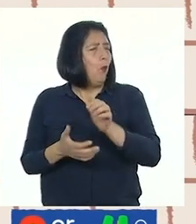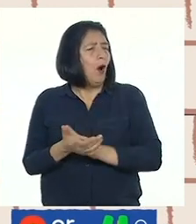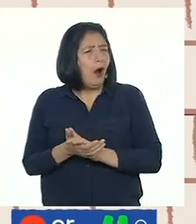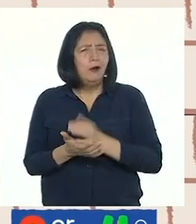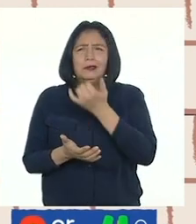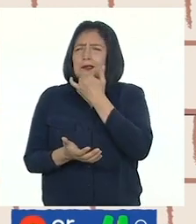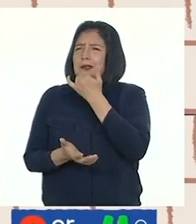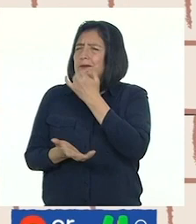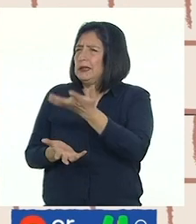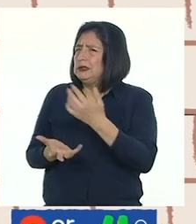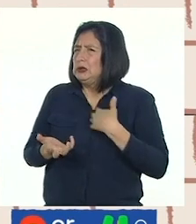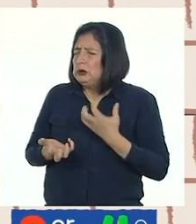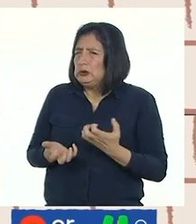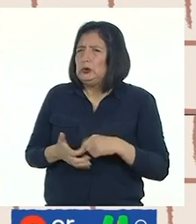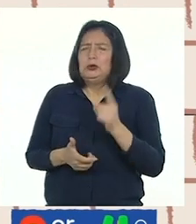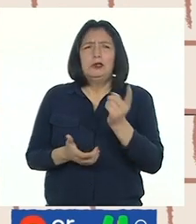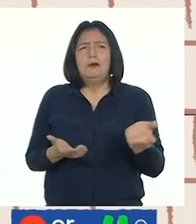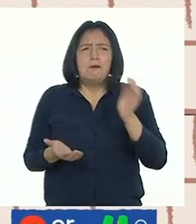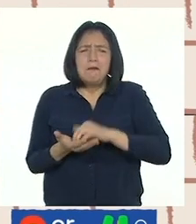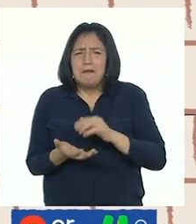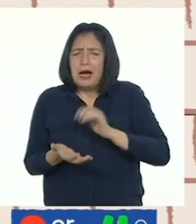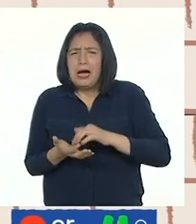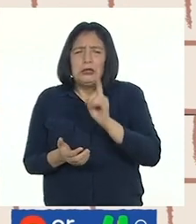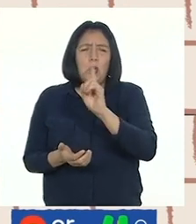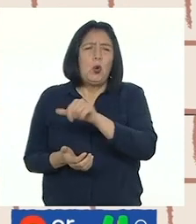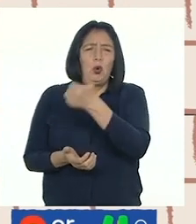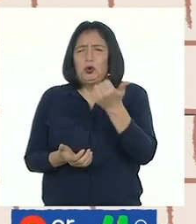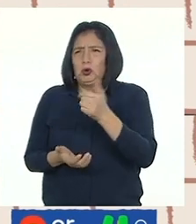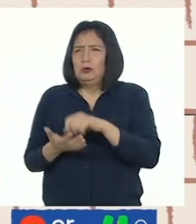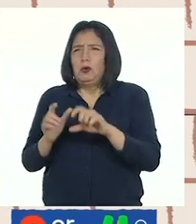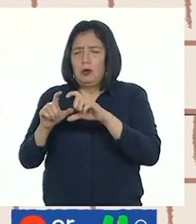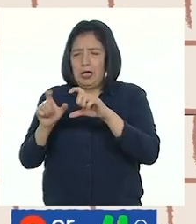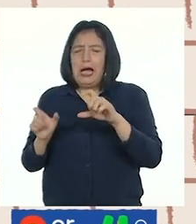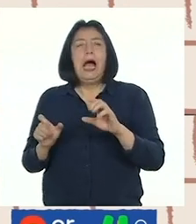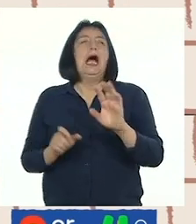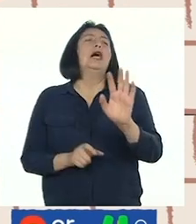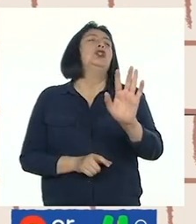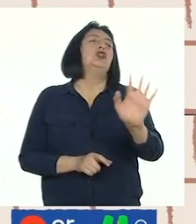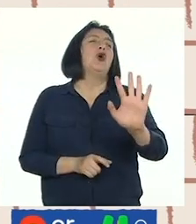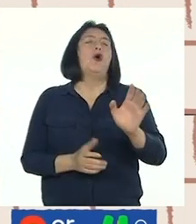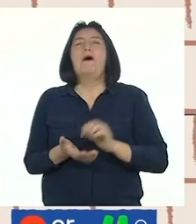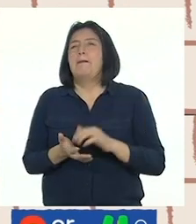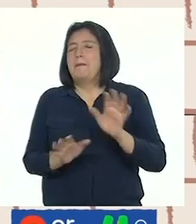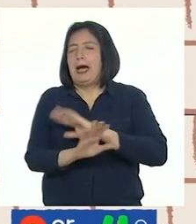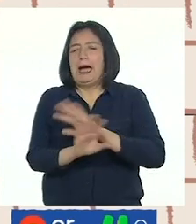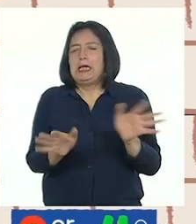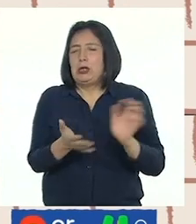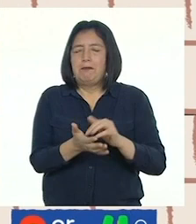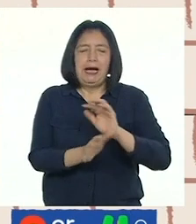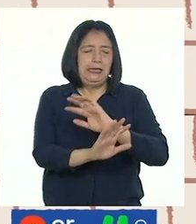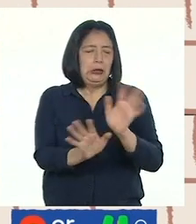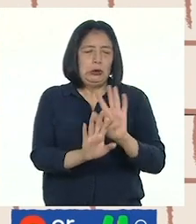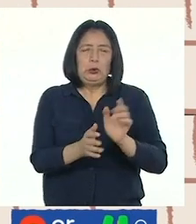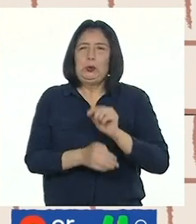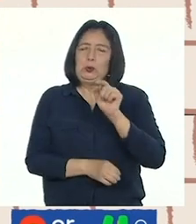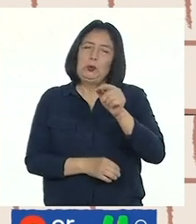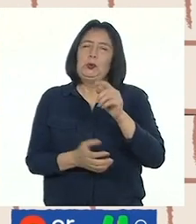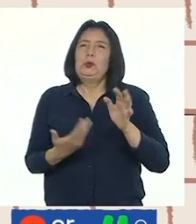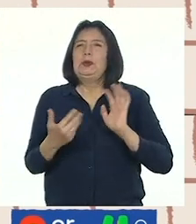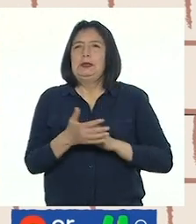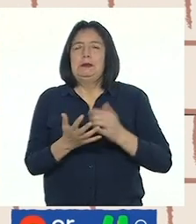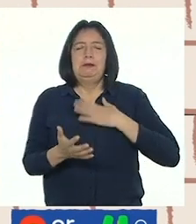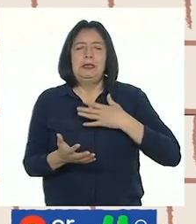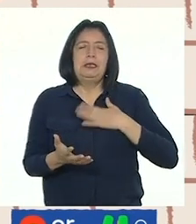¿qué pasa si quiero una parte más del pastel? ¡Ah, no! ¡Ni una porción más! ¡Tendrás que